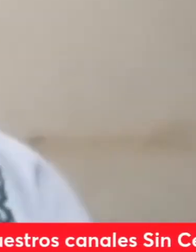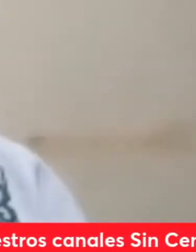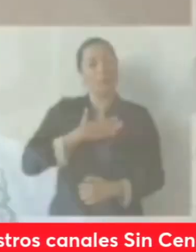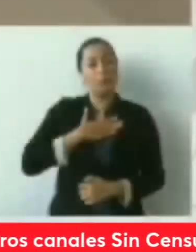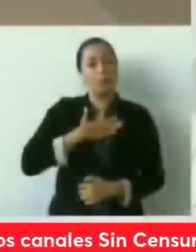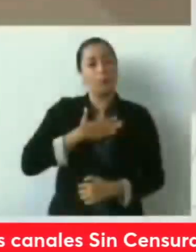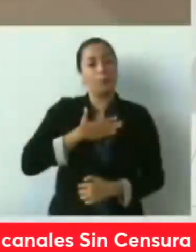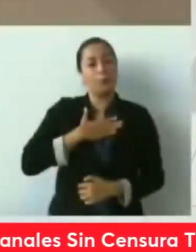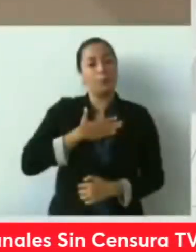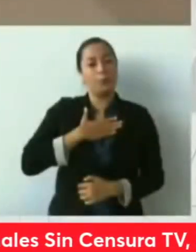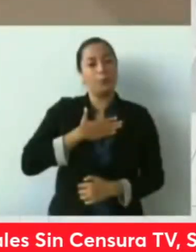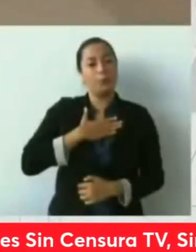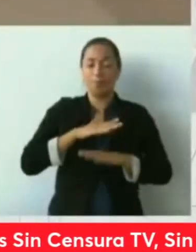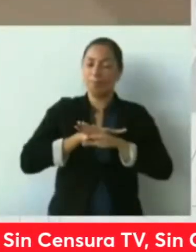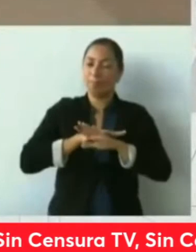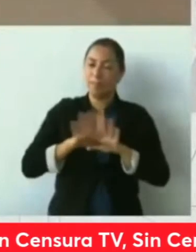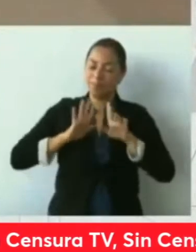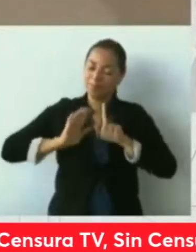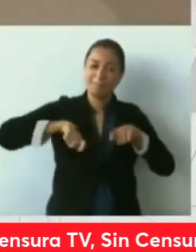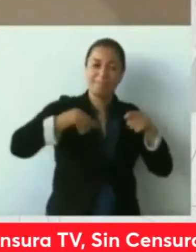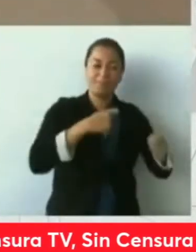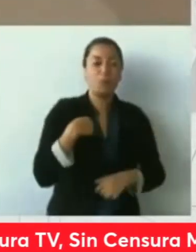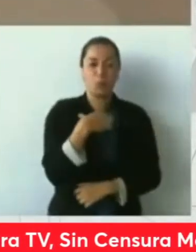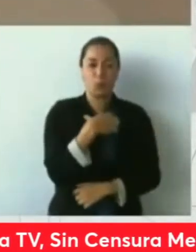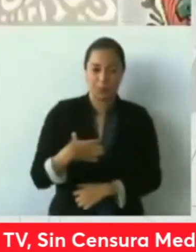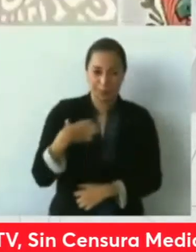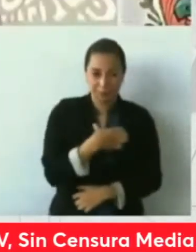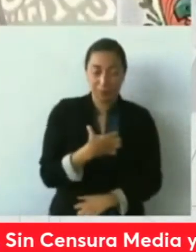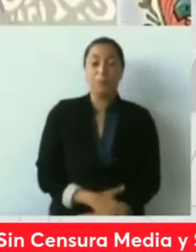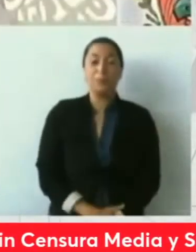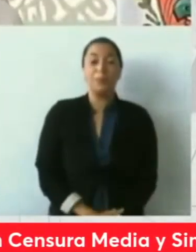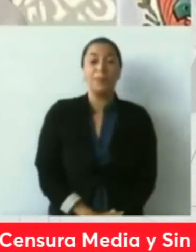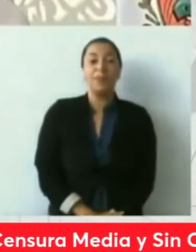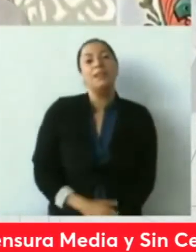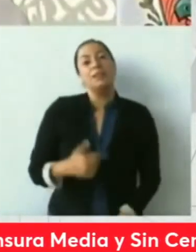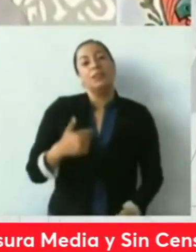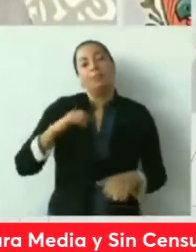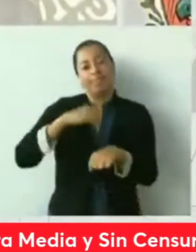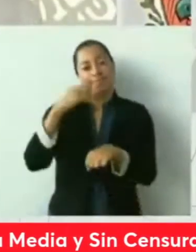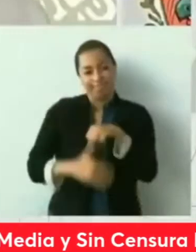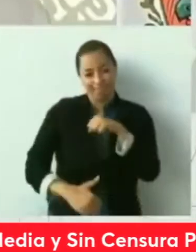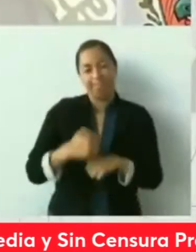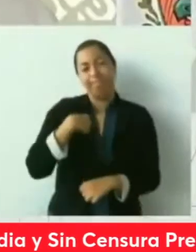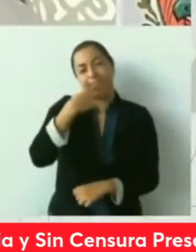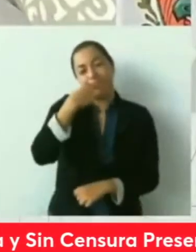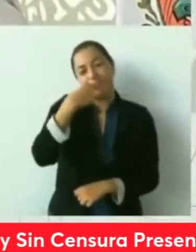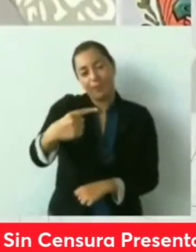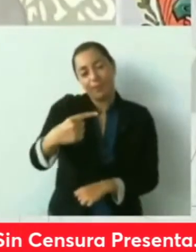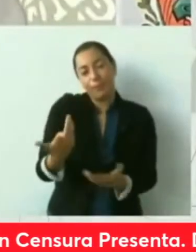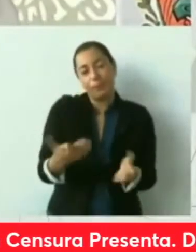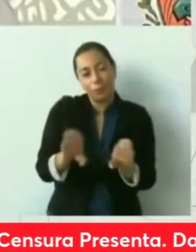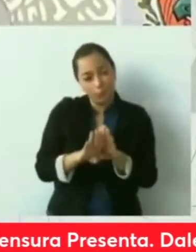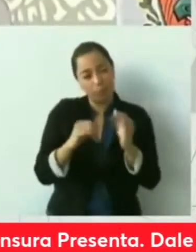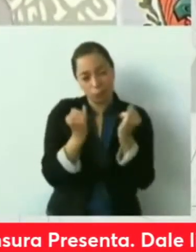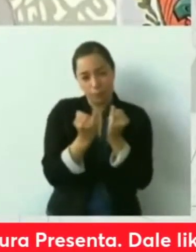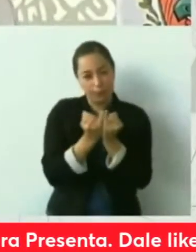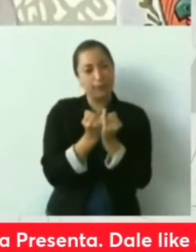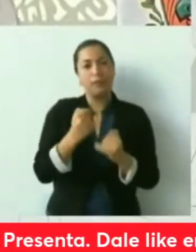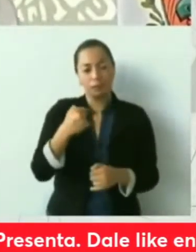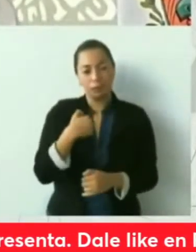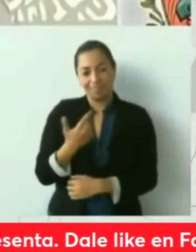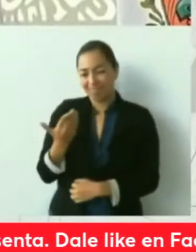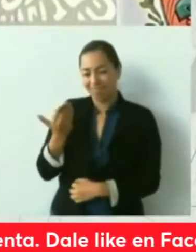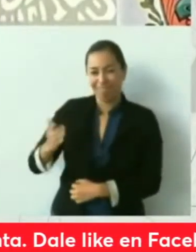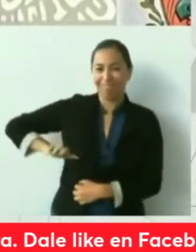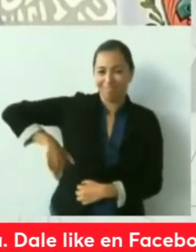favor, don David. Termino nada más diciendo igual, refrendando lo que aquí